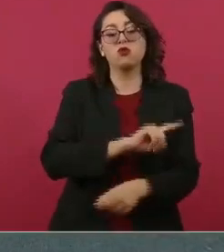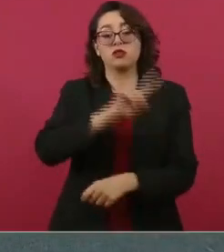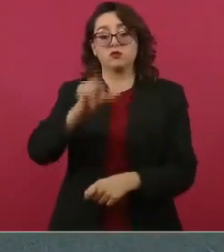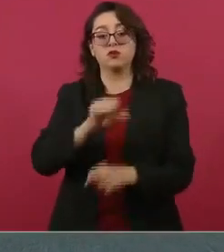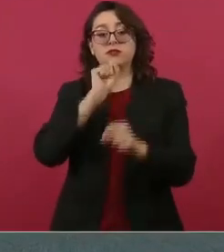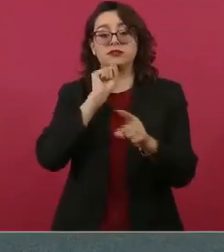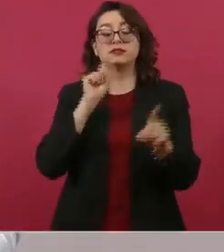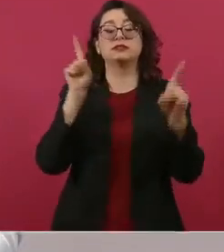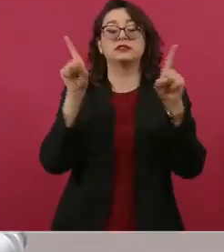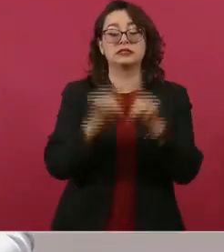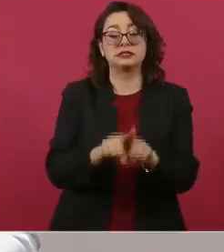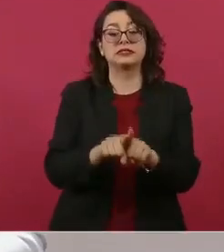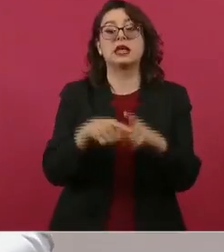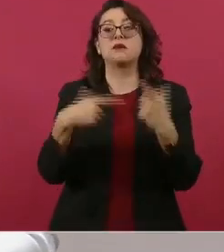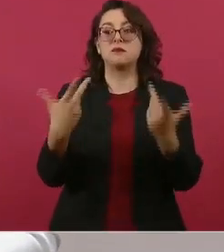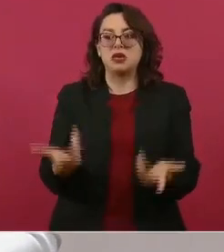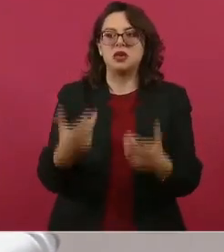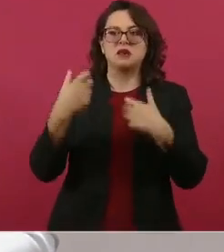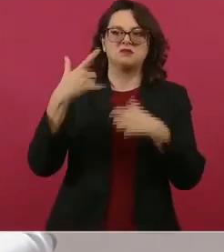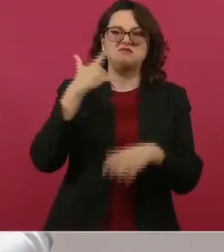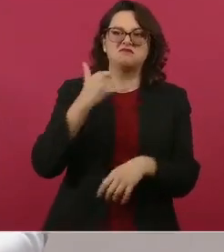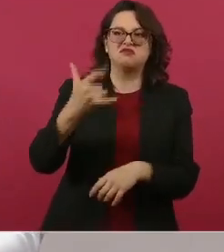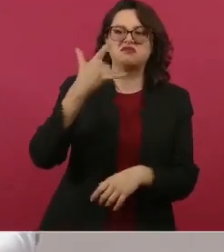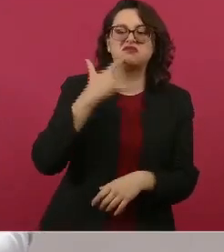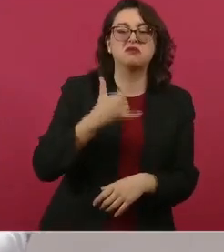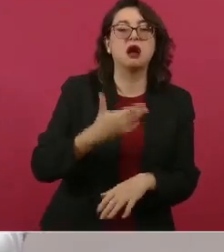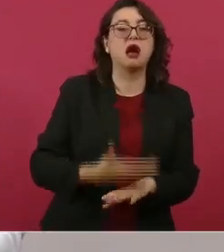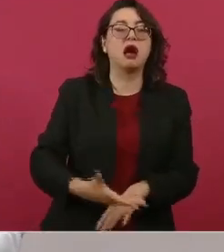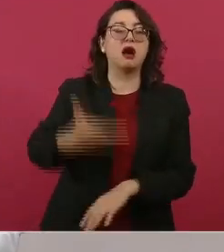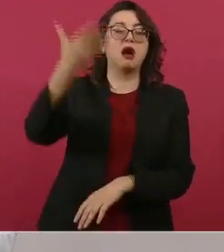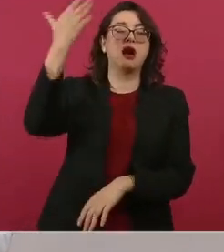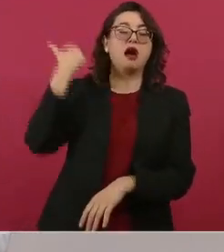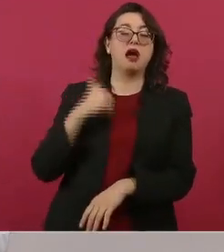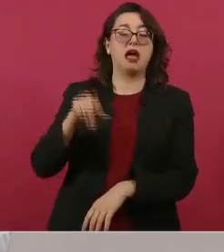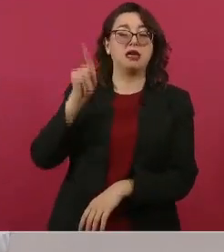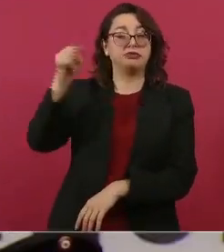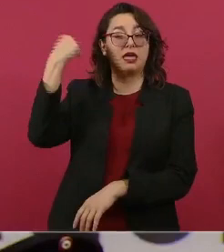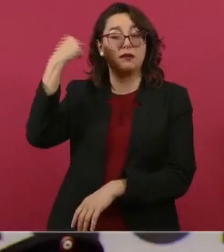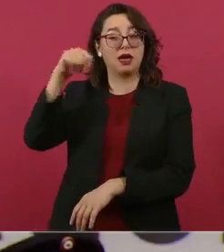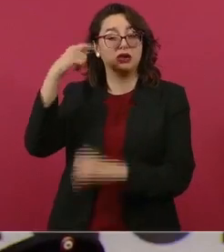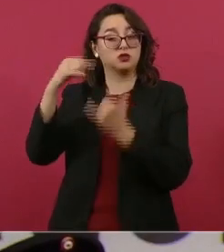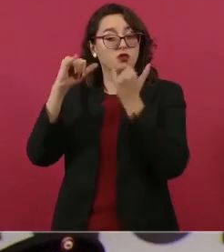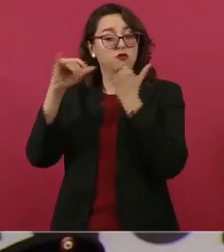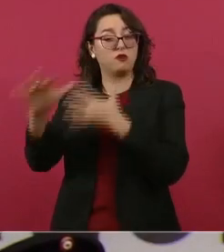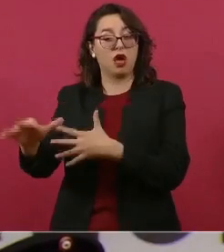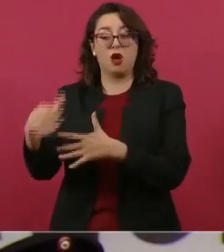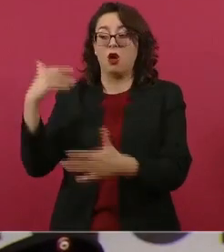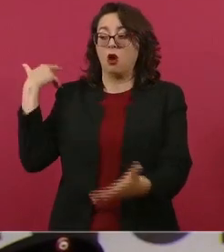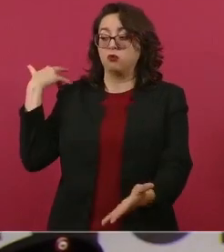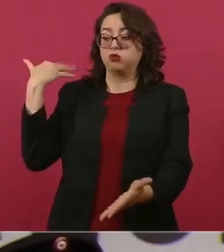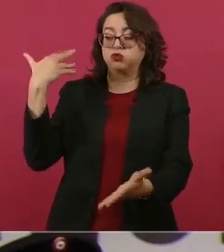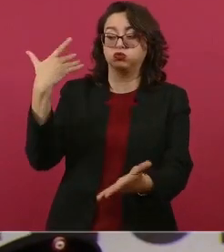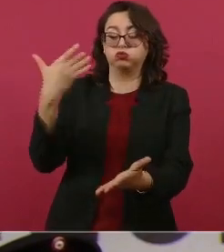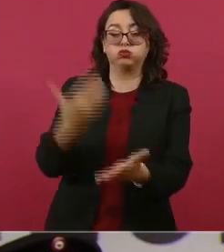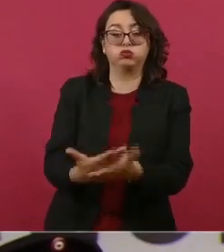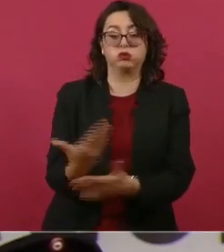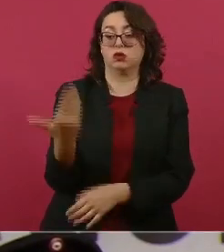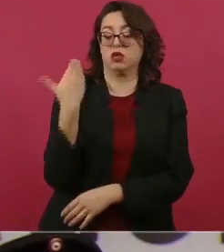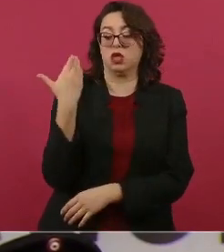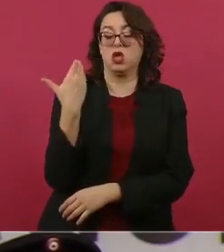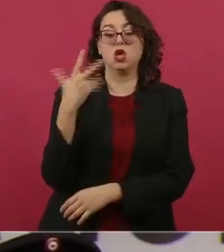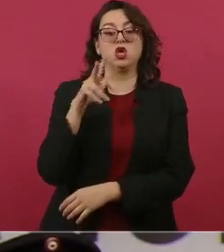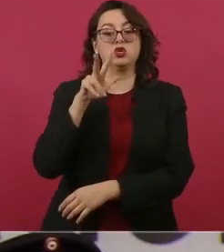1991 por el fraude en Cárdenas, Tabasco, hasta la celebración del pasado 18 de marzo por